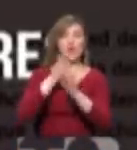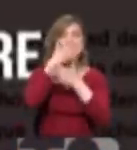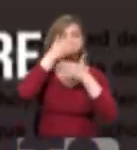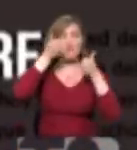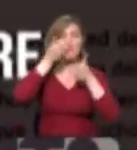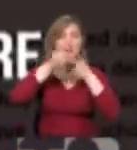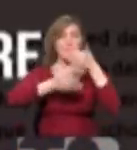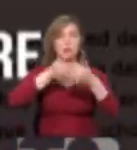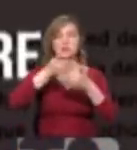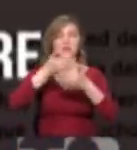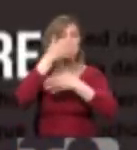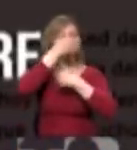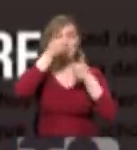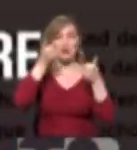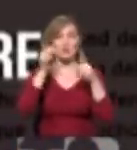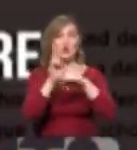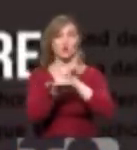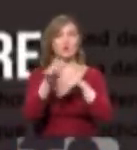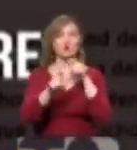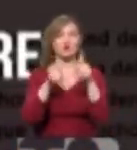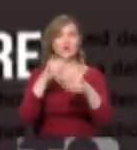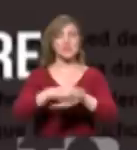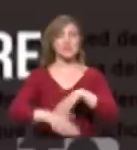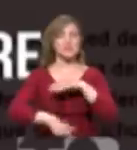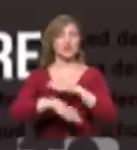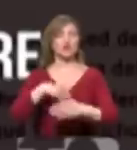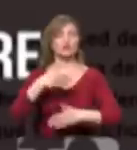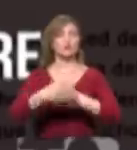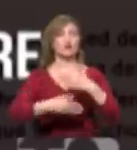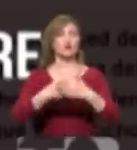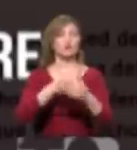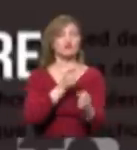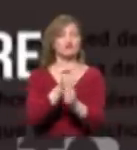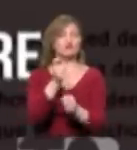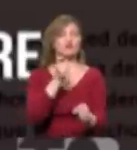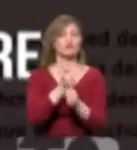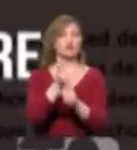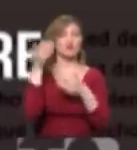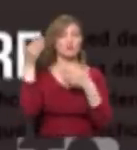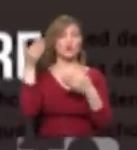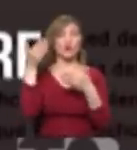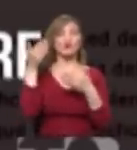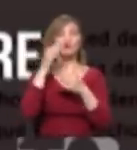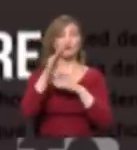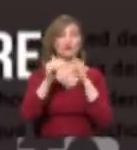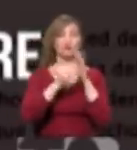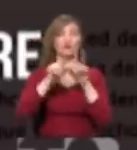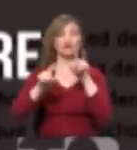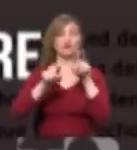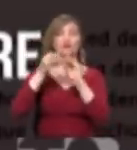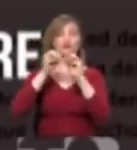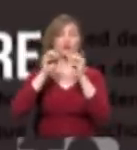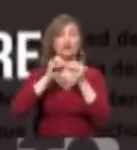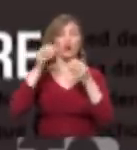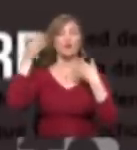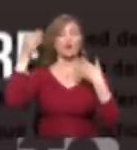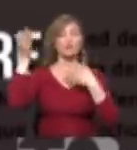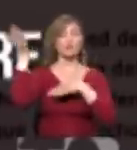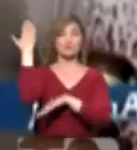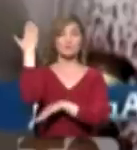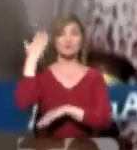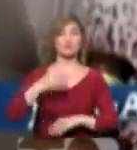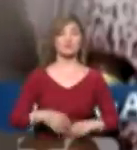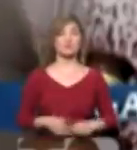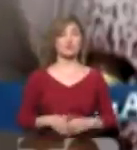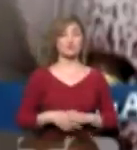fraudulentos procesos que buscan utilizar a personas inocentes en un proceso de persecución instaurado contra determinados actores políticos del